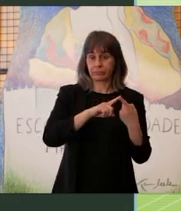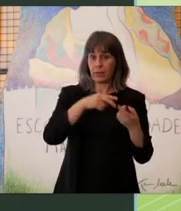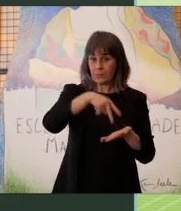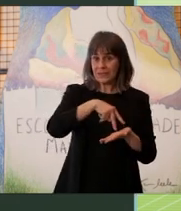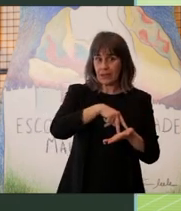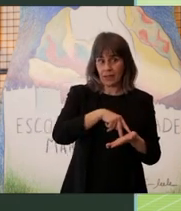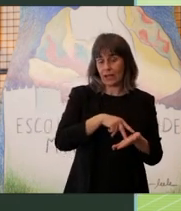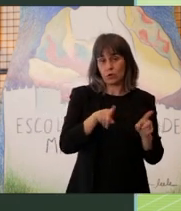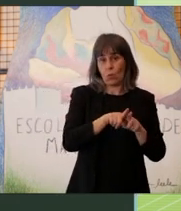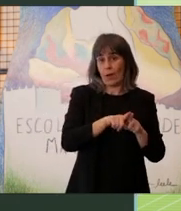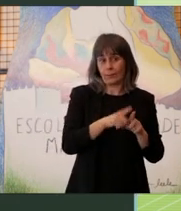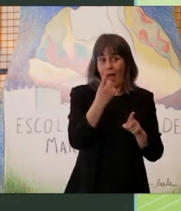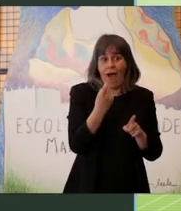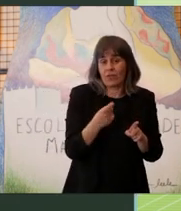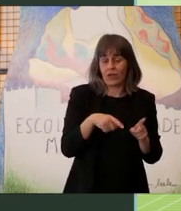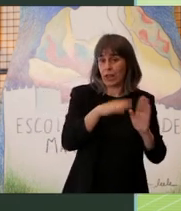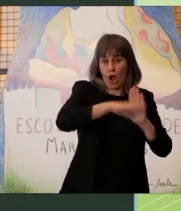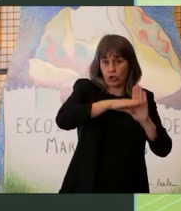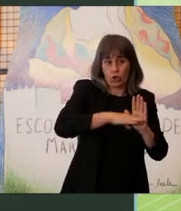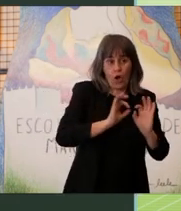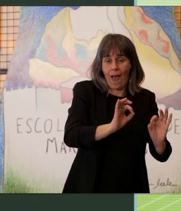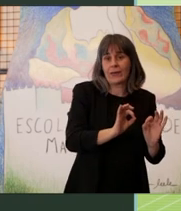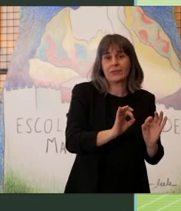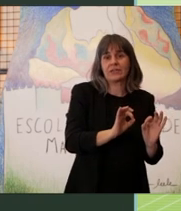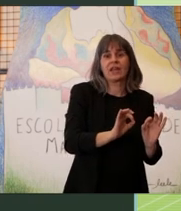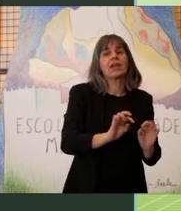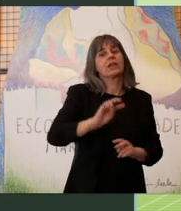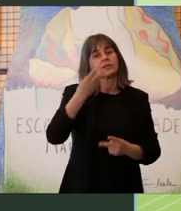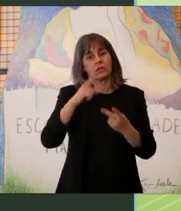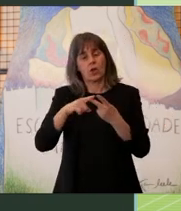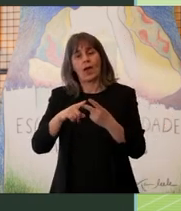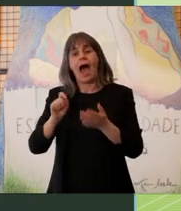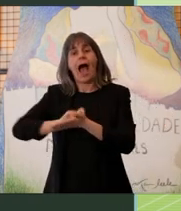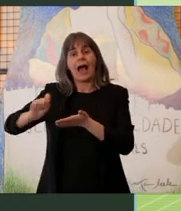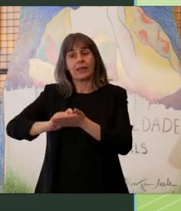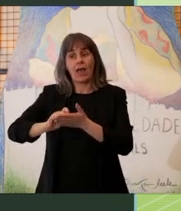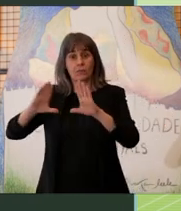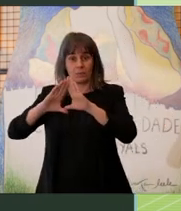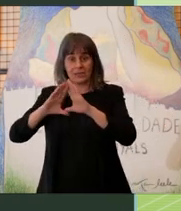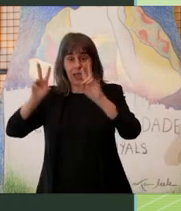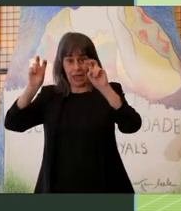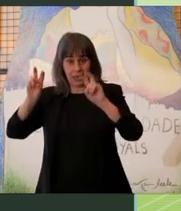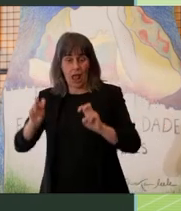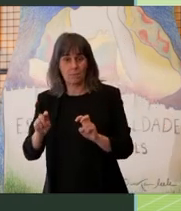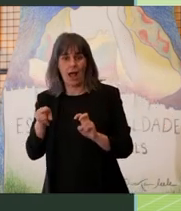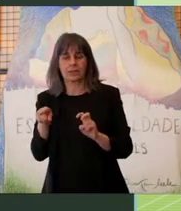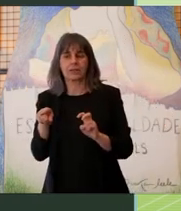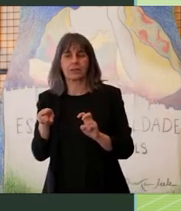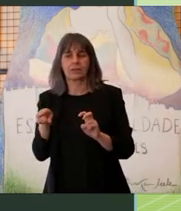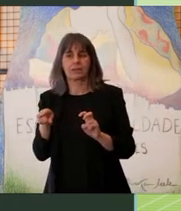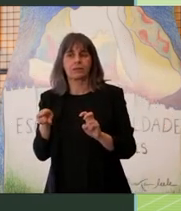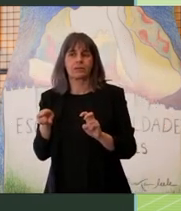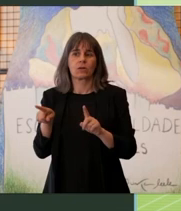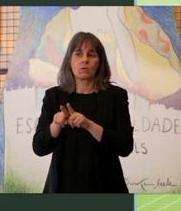condición más que un objetivo y el segundo los temas de la agenda feminista de alguna manera se